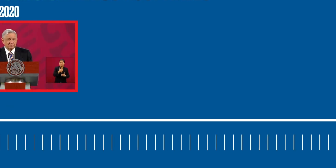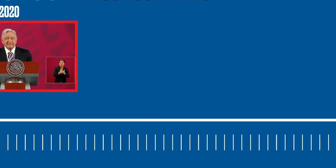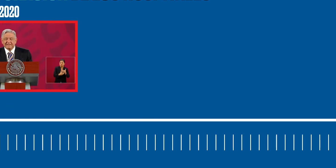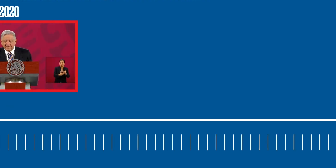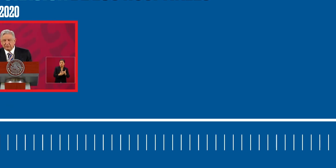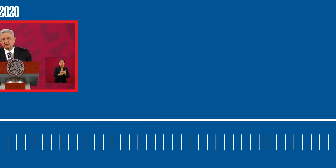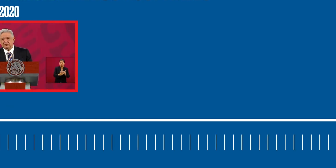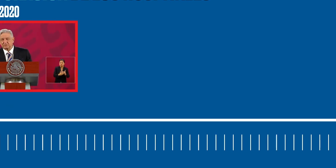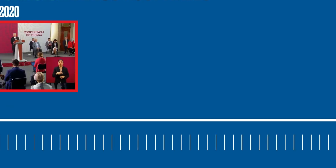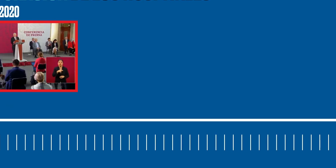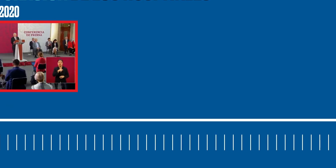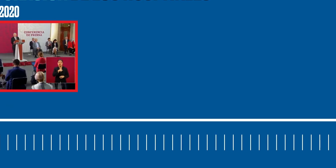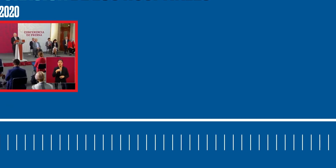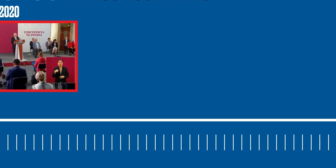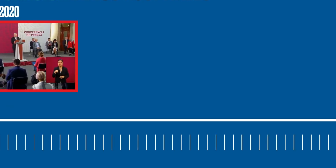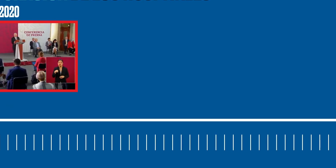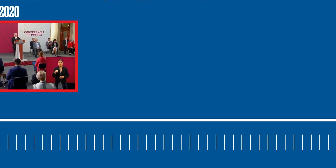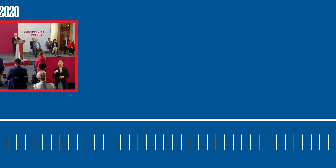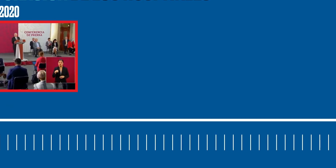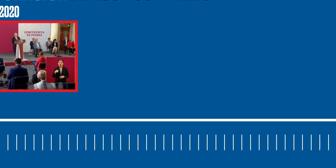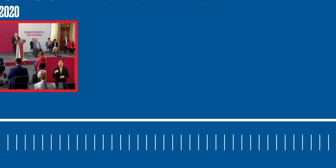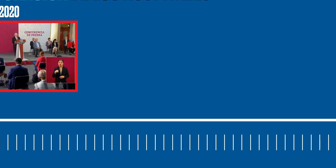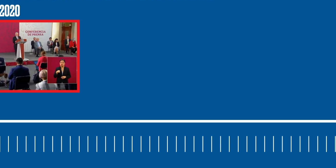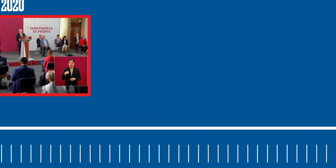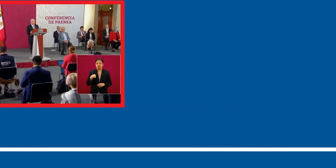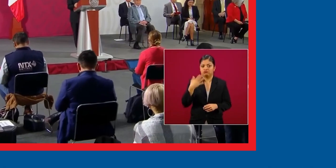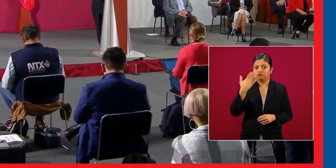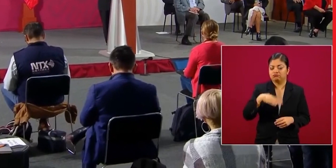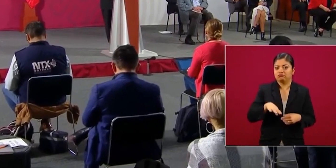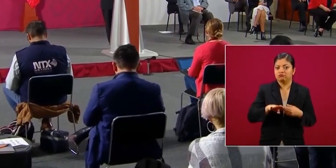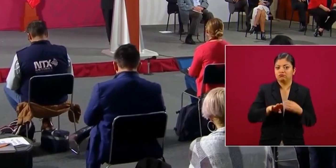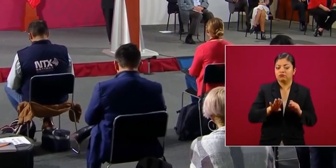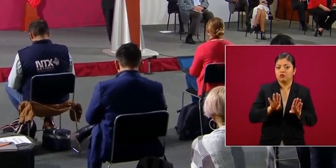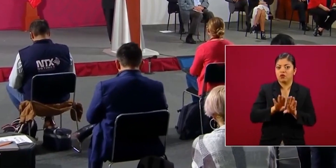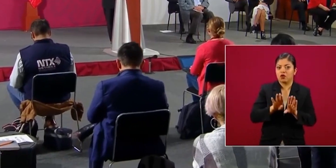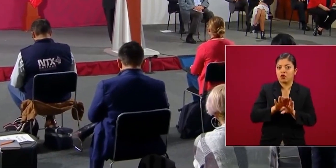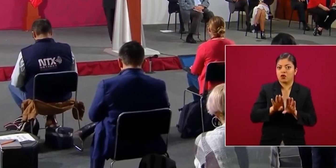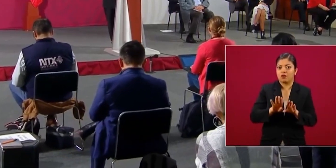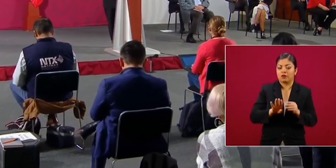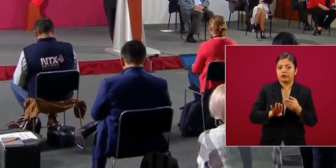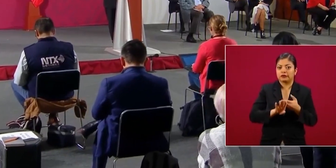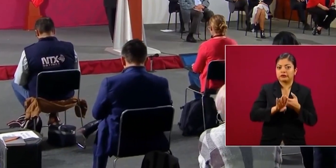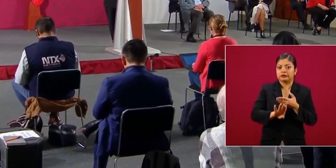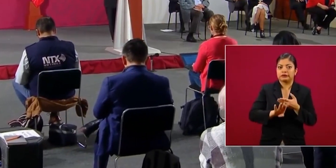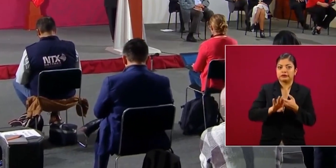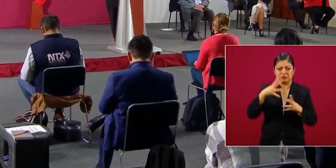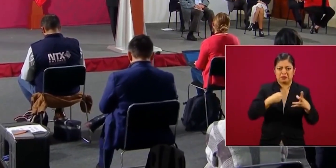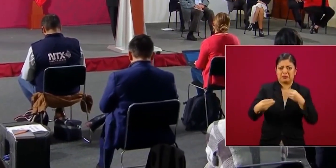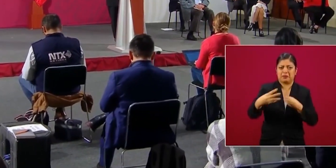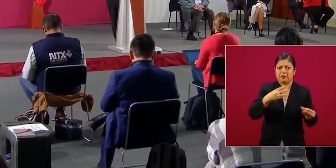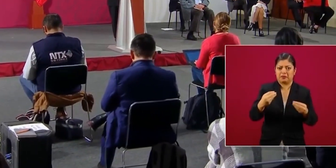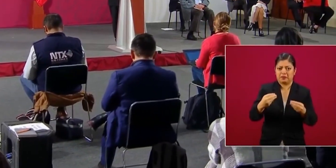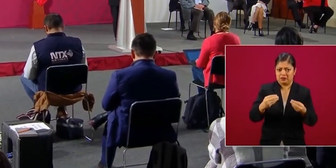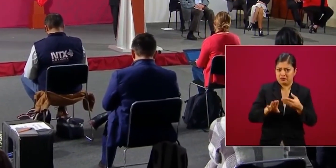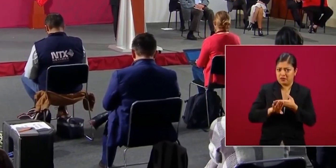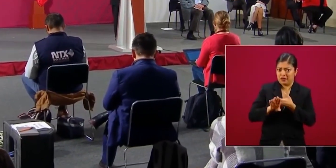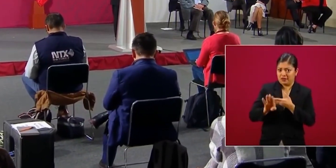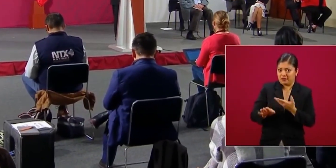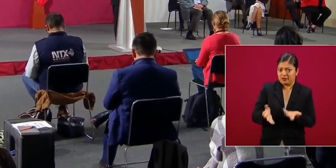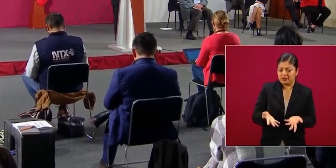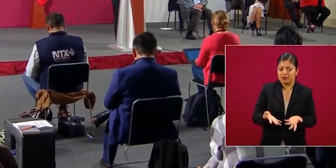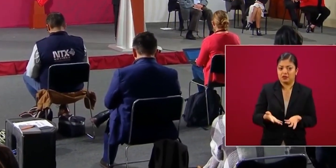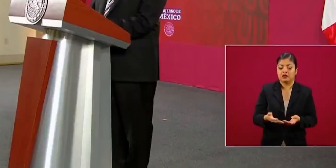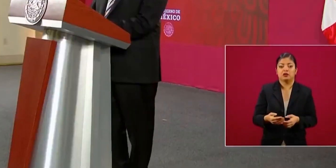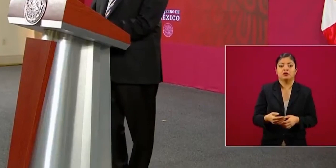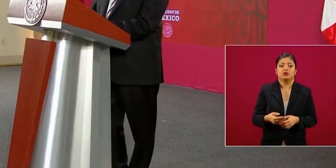hemos evitado que nos desborde la pandemia, es decir, que no